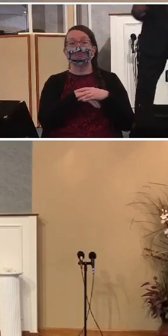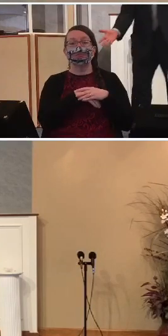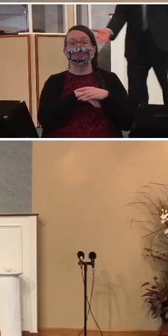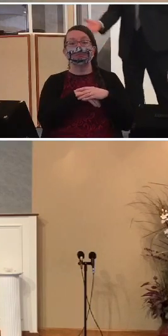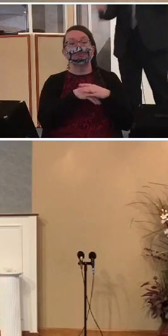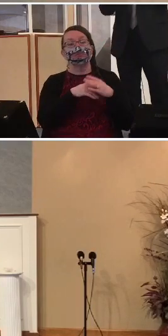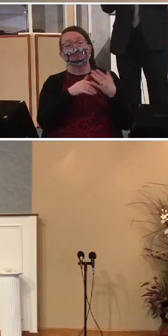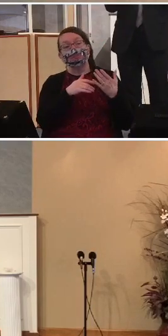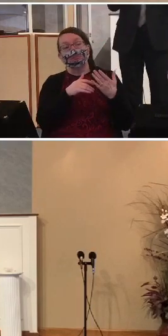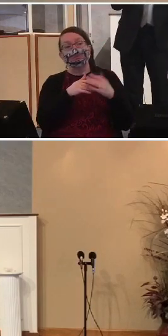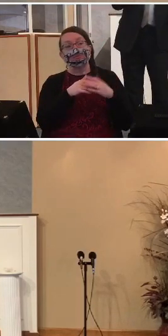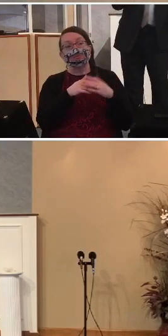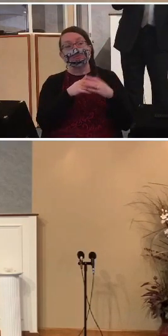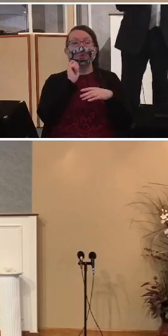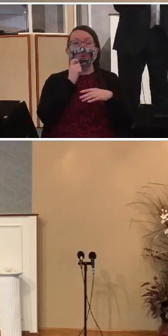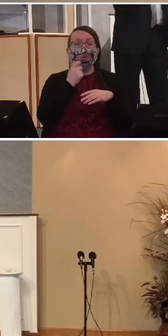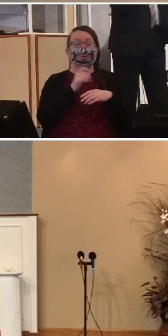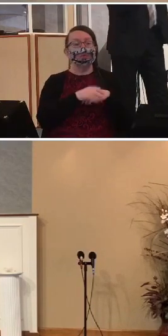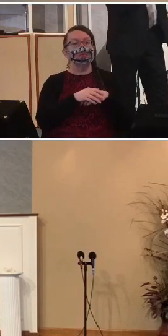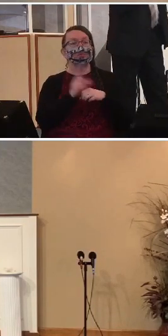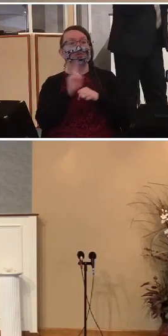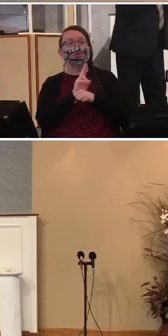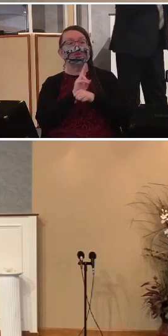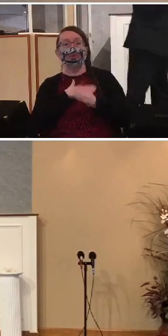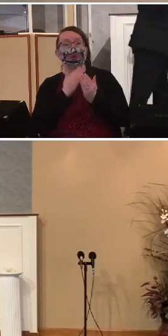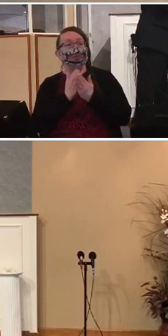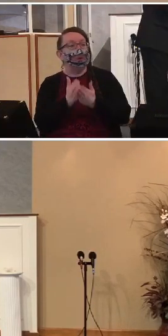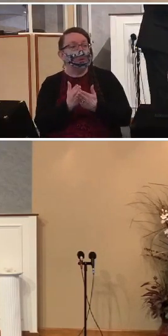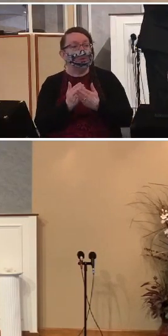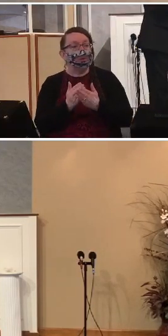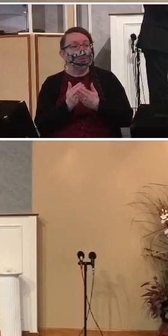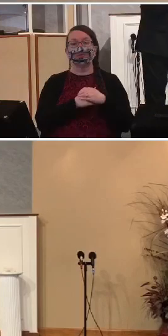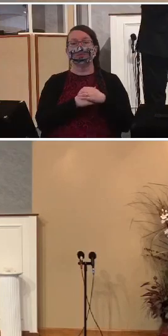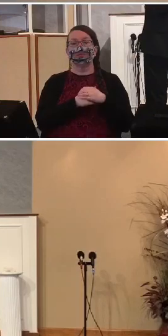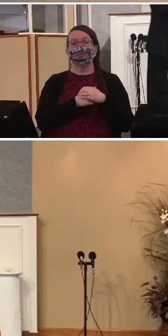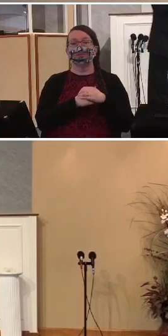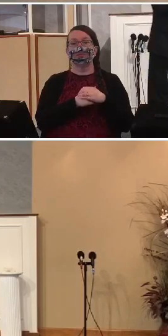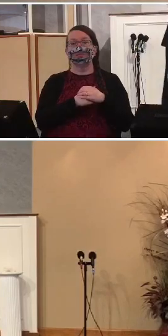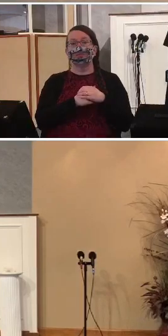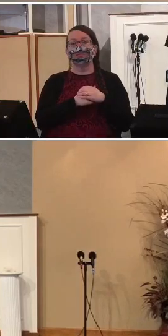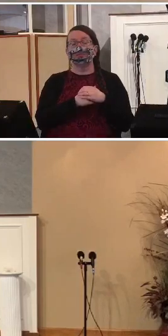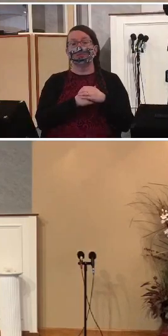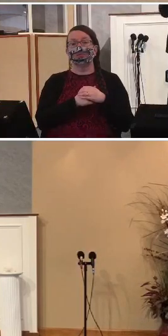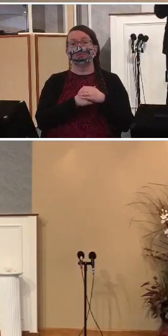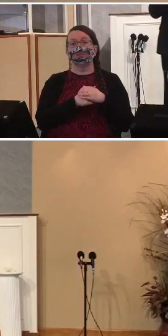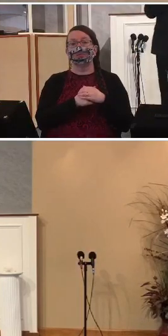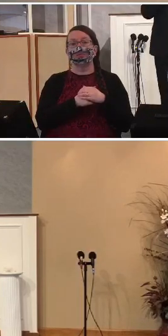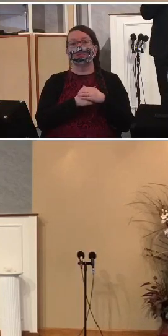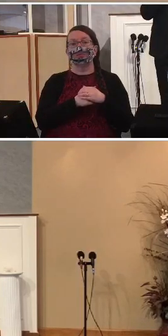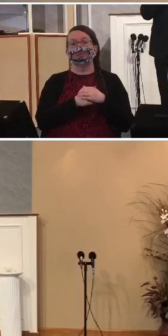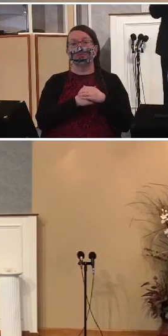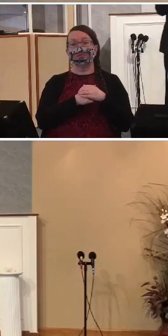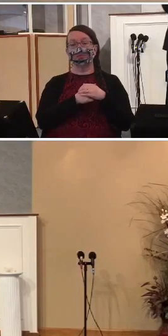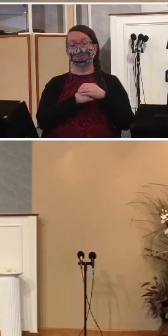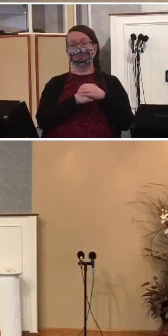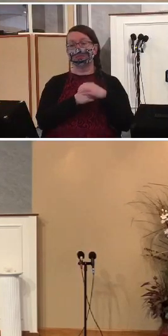él es como cool y él estaba utilizando mi bote. Y yo estaba en la plataforma.